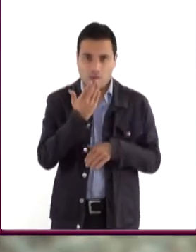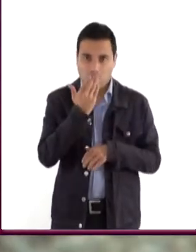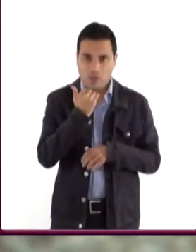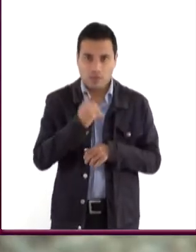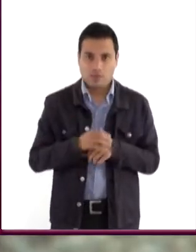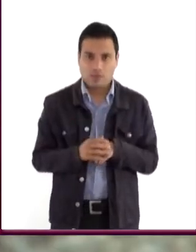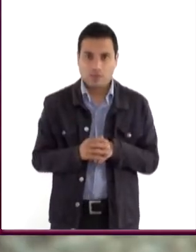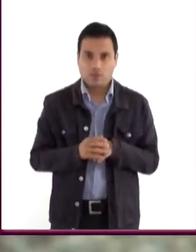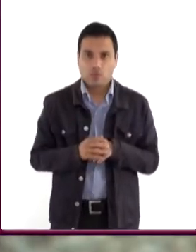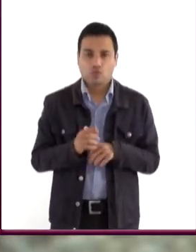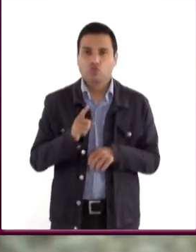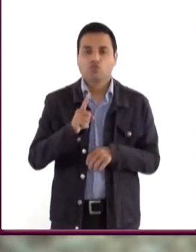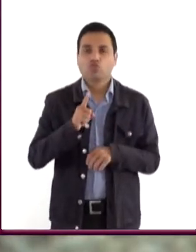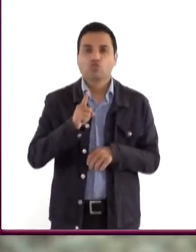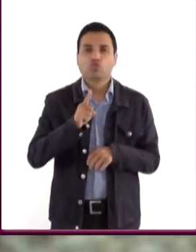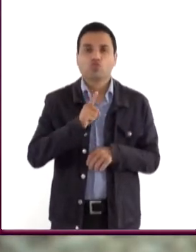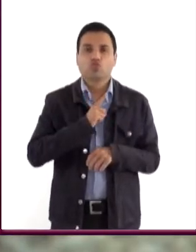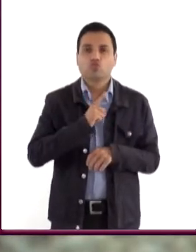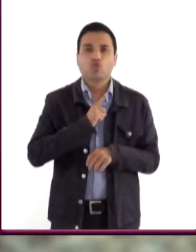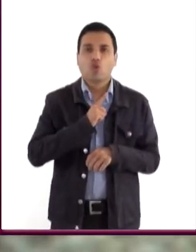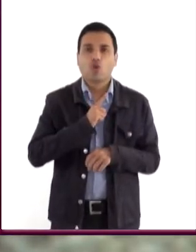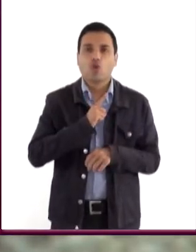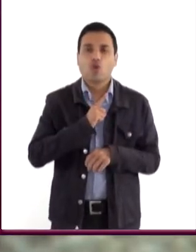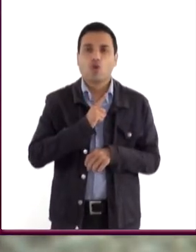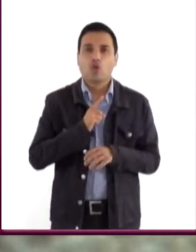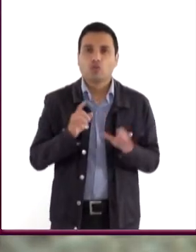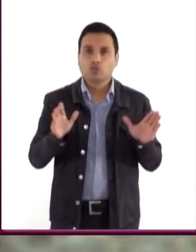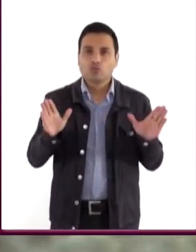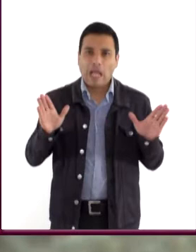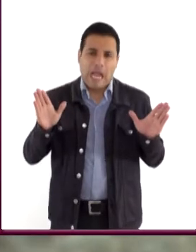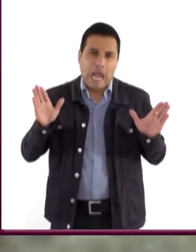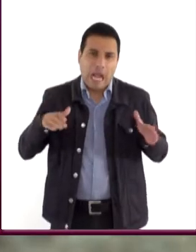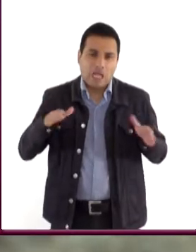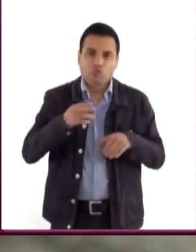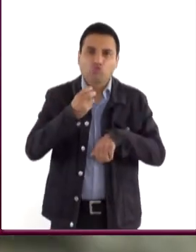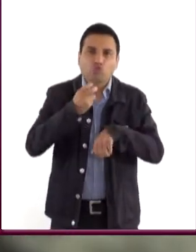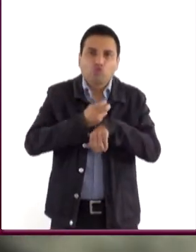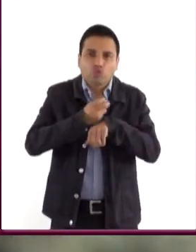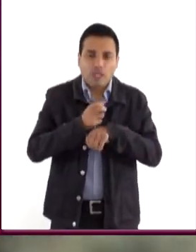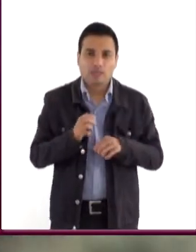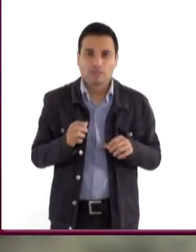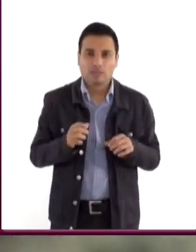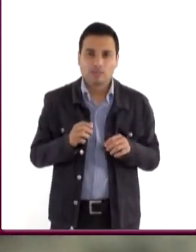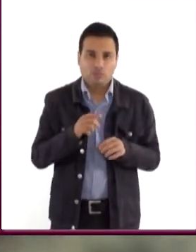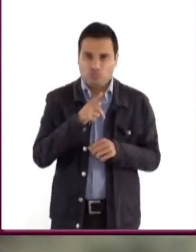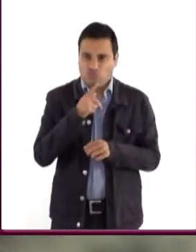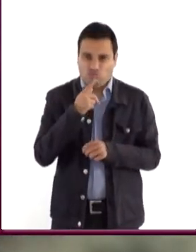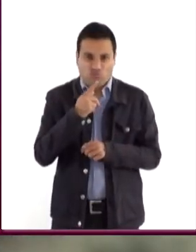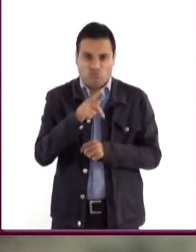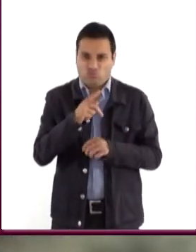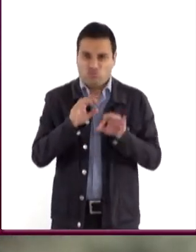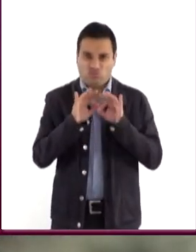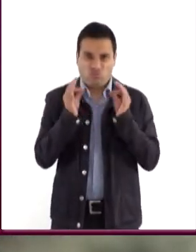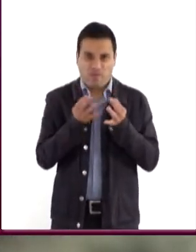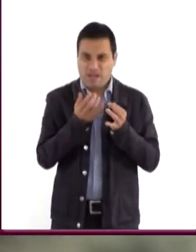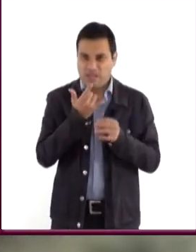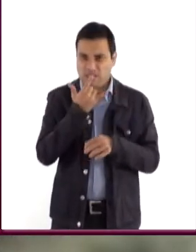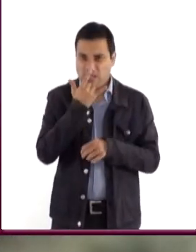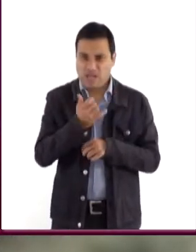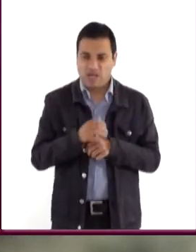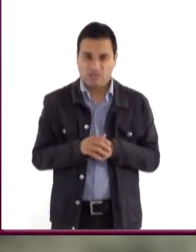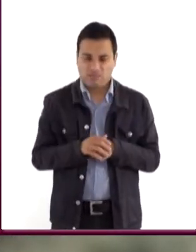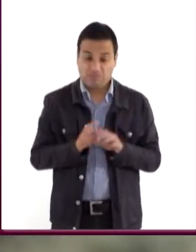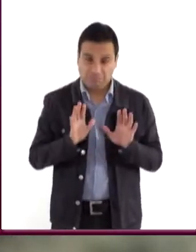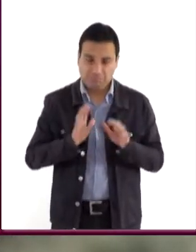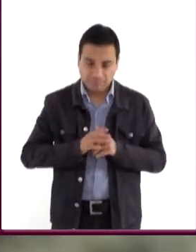tiene este par de alas como endurecidas que tienen una forma muy particular de unirse y que no se pueden separar,